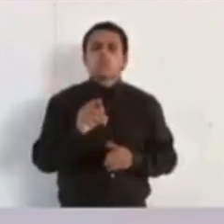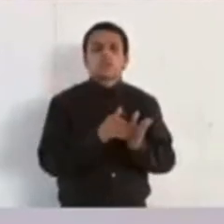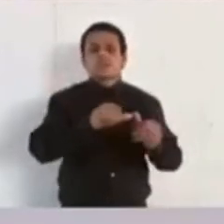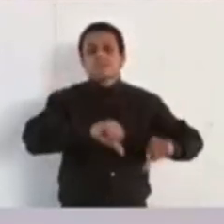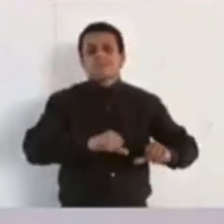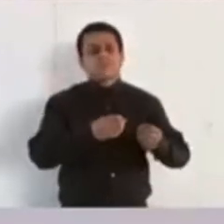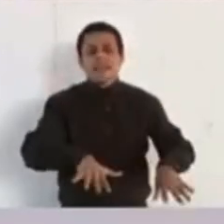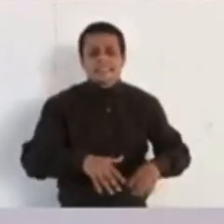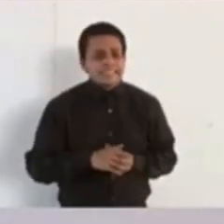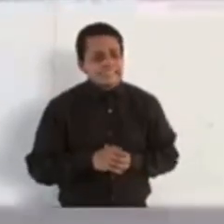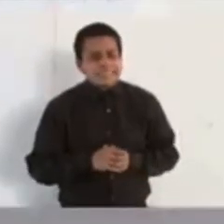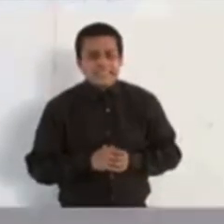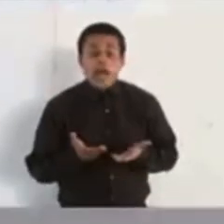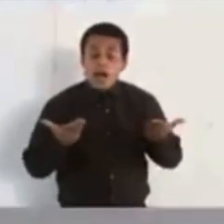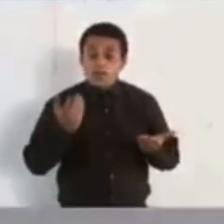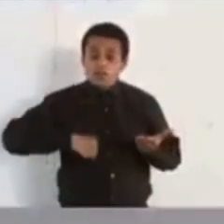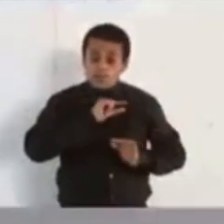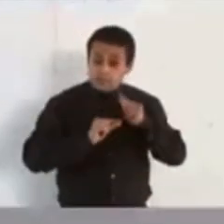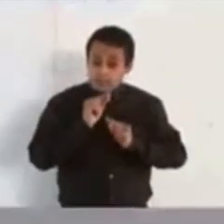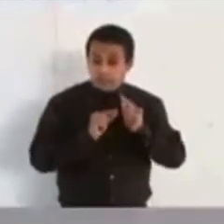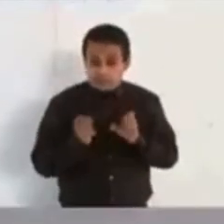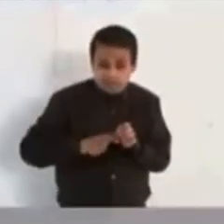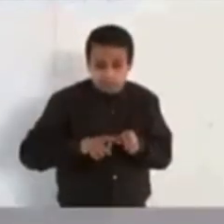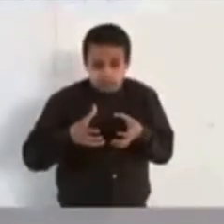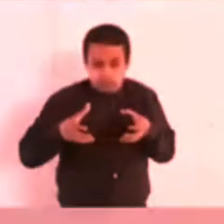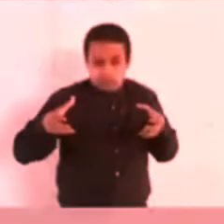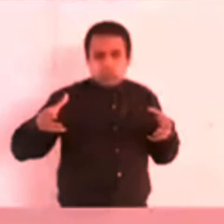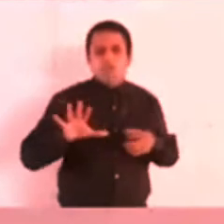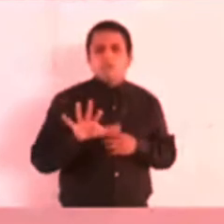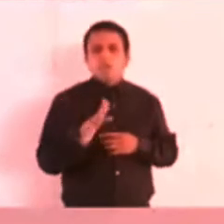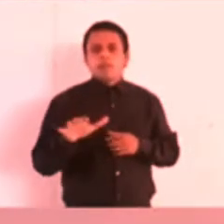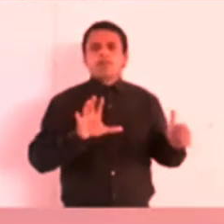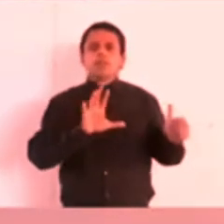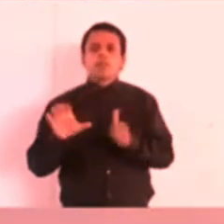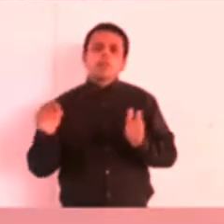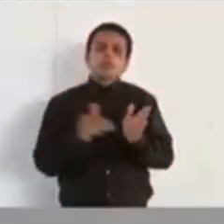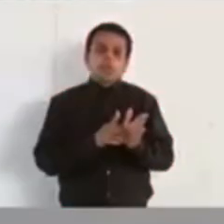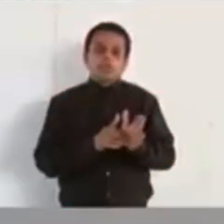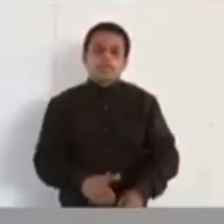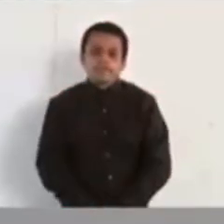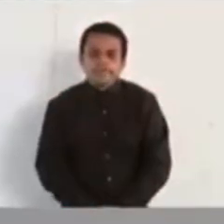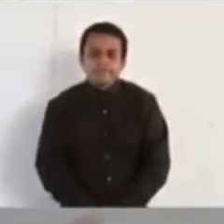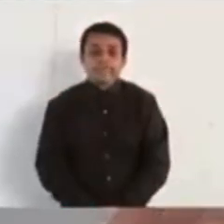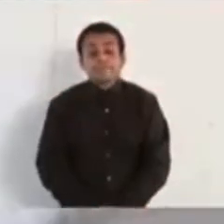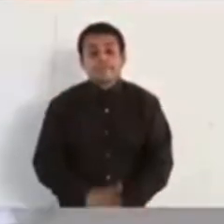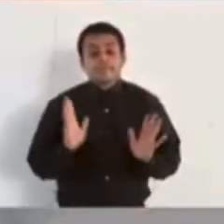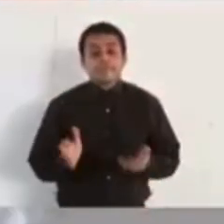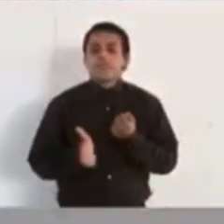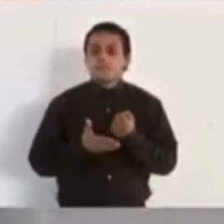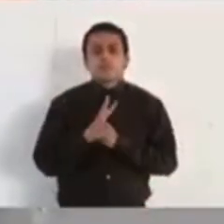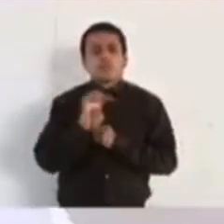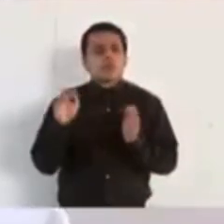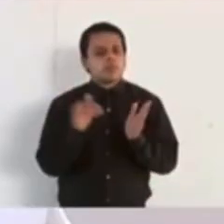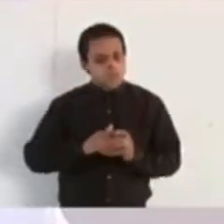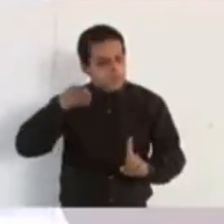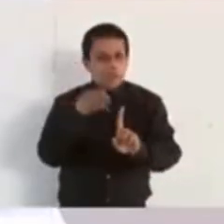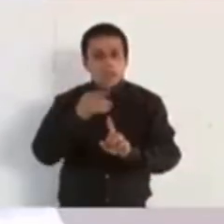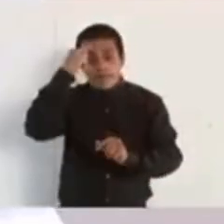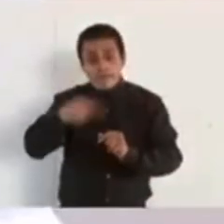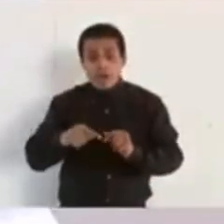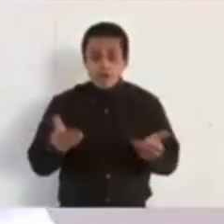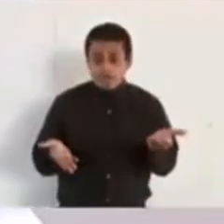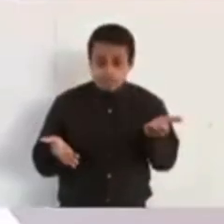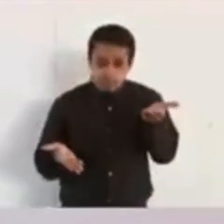1 millón. Ya llevamos recuperados alrededor de 600 mil. Ya vamos por 400 mil para